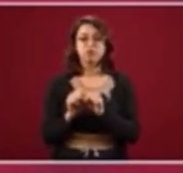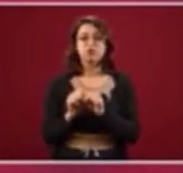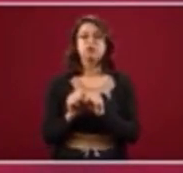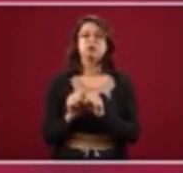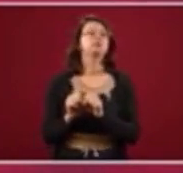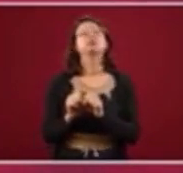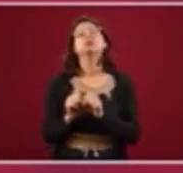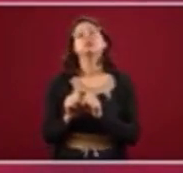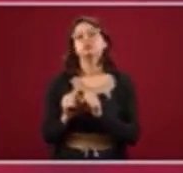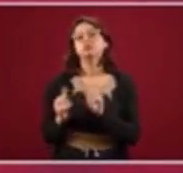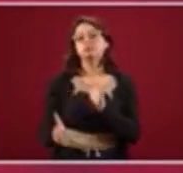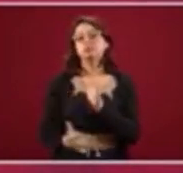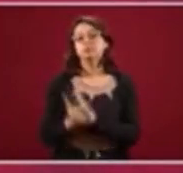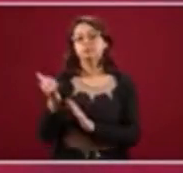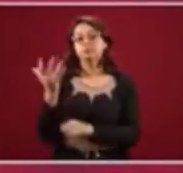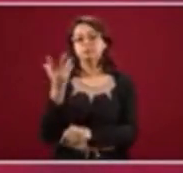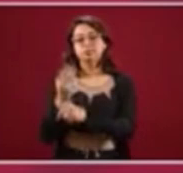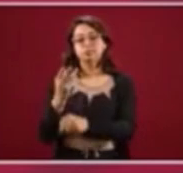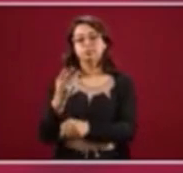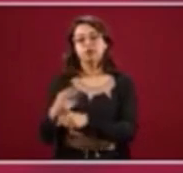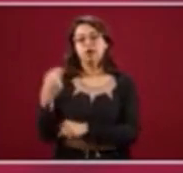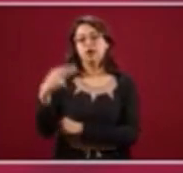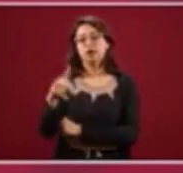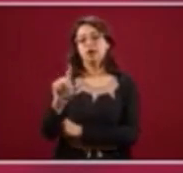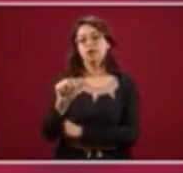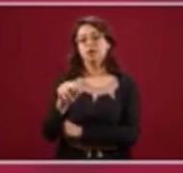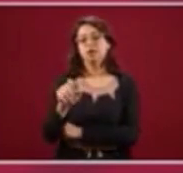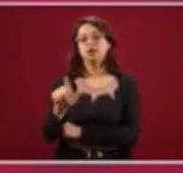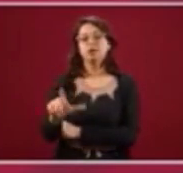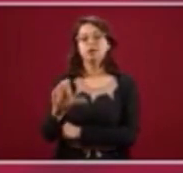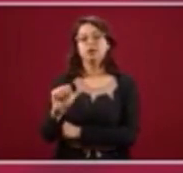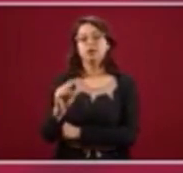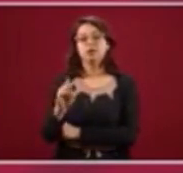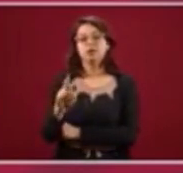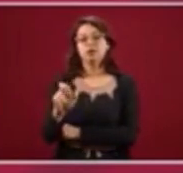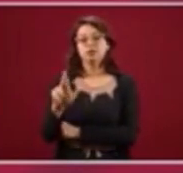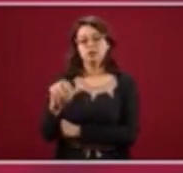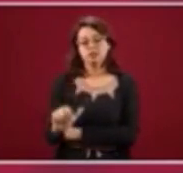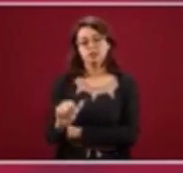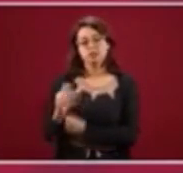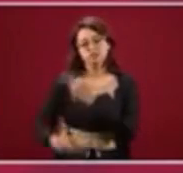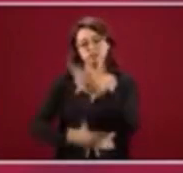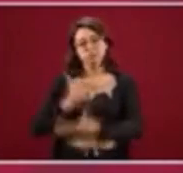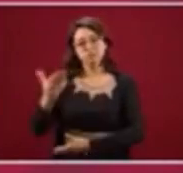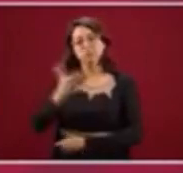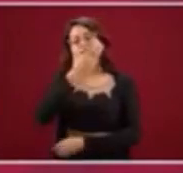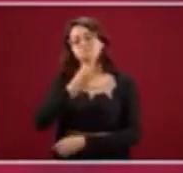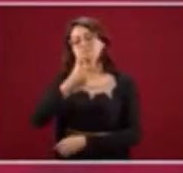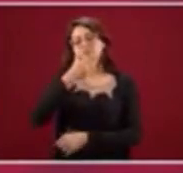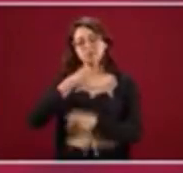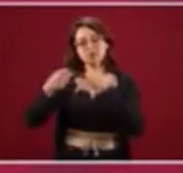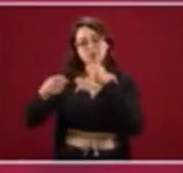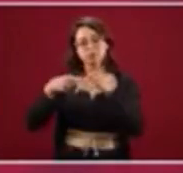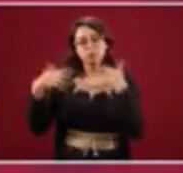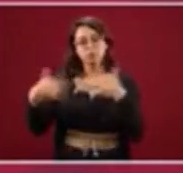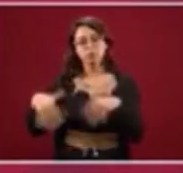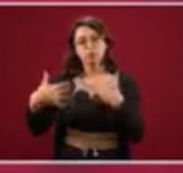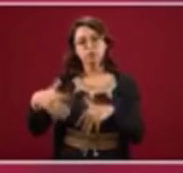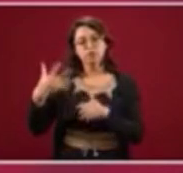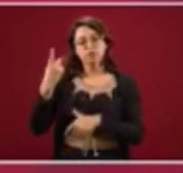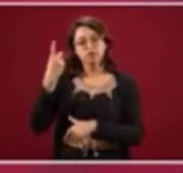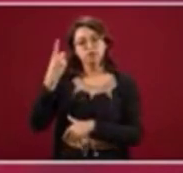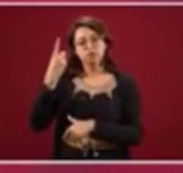arregló, que se llama Daniel Cabrera, en homenaje a ese gran periodista, director del Hijo de la